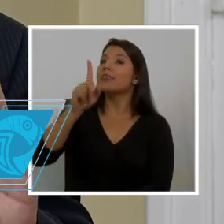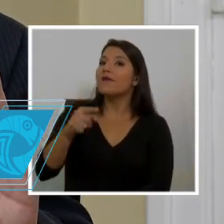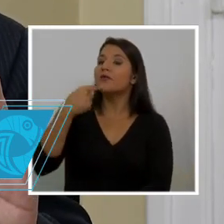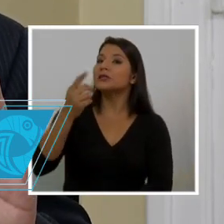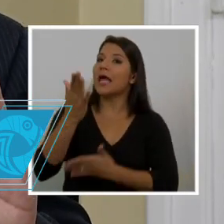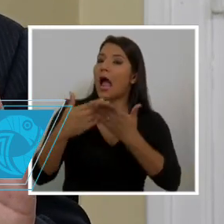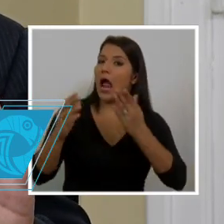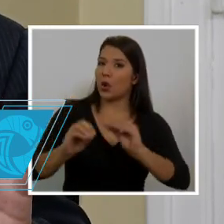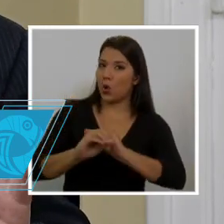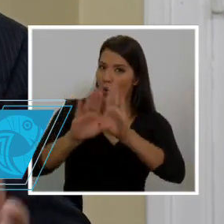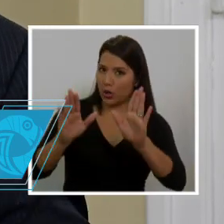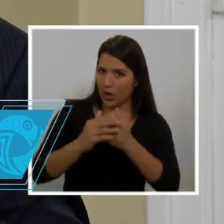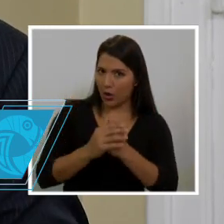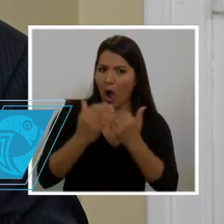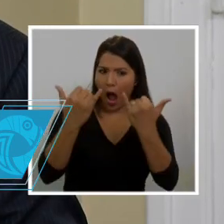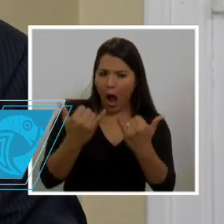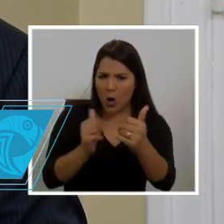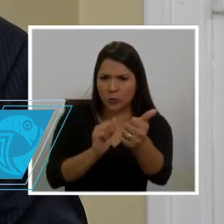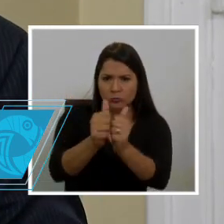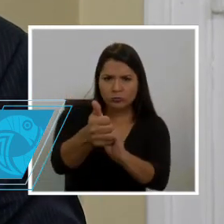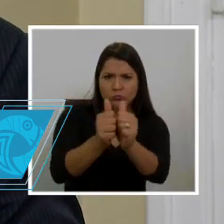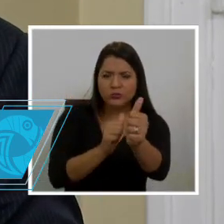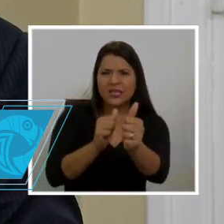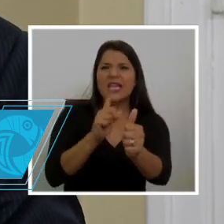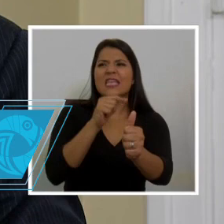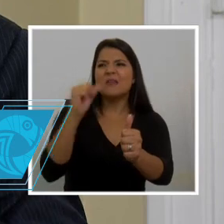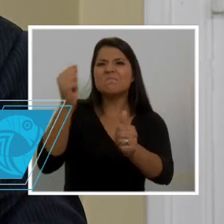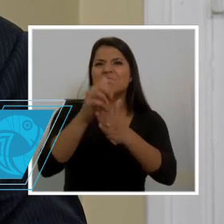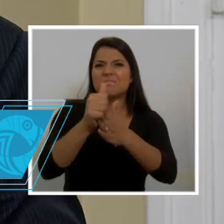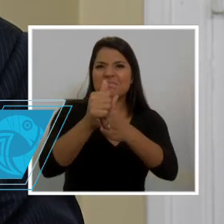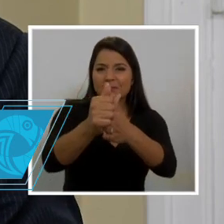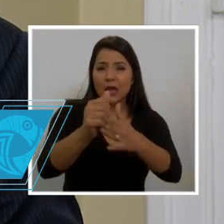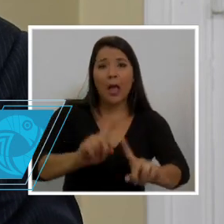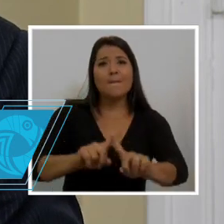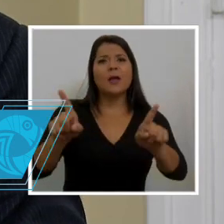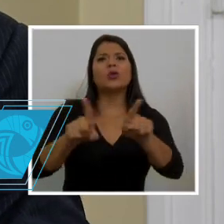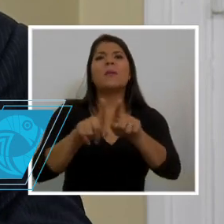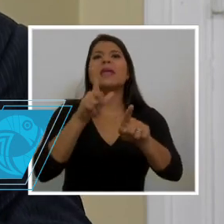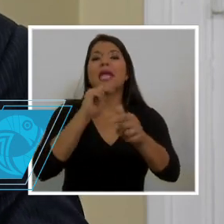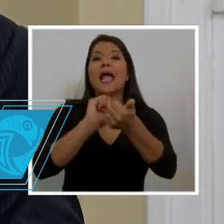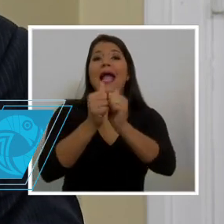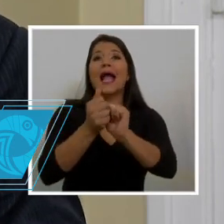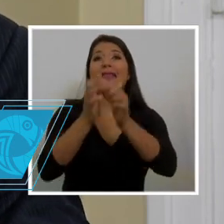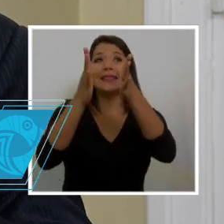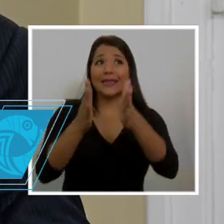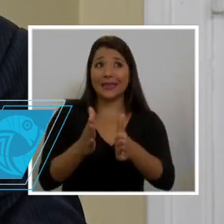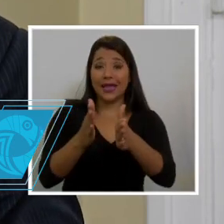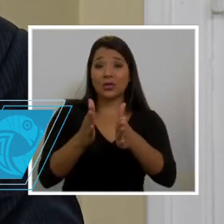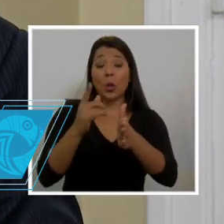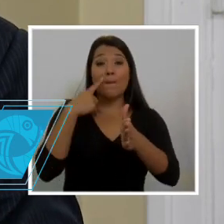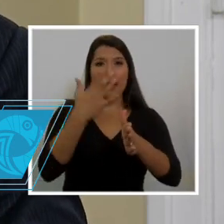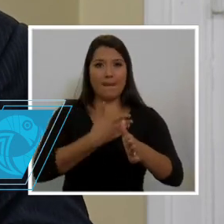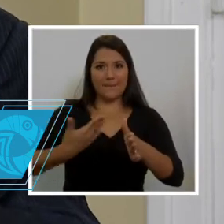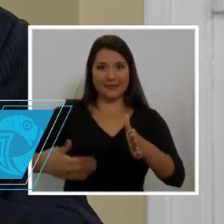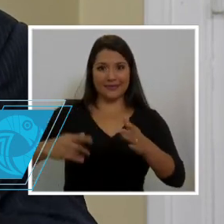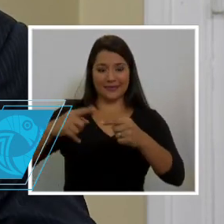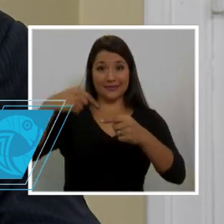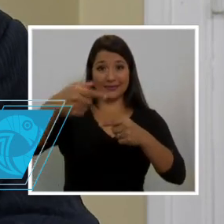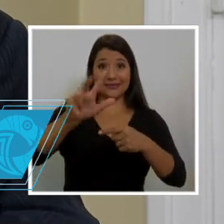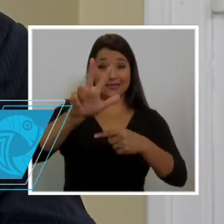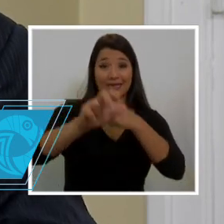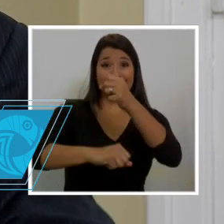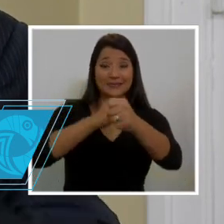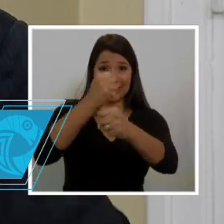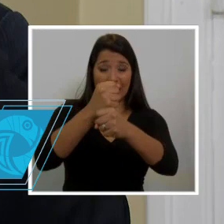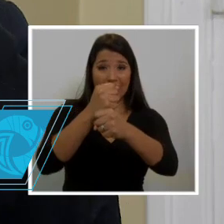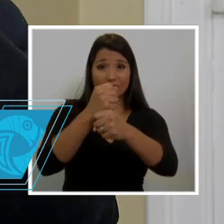una disputa no solamente de liderazgo, sino de quién va a ser el candidato presidencial a 3 años, que es la otra parte de la agenda más electoral, que también se